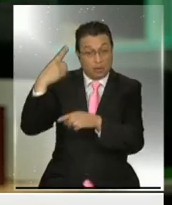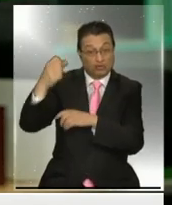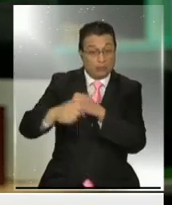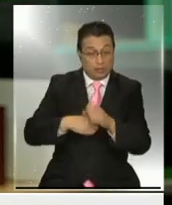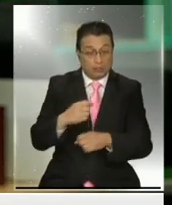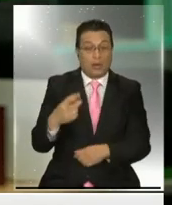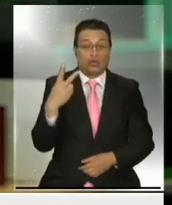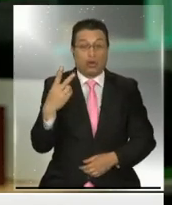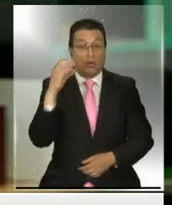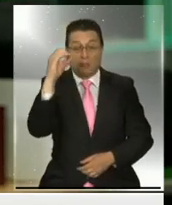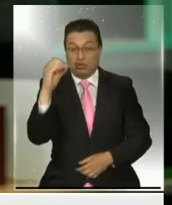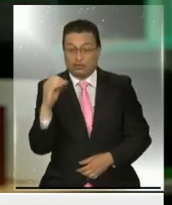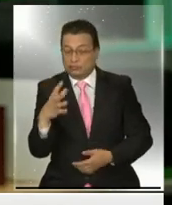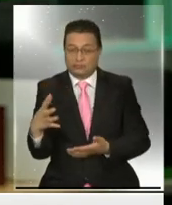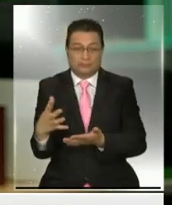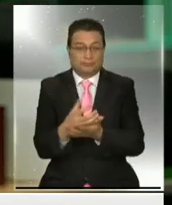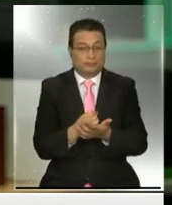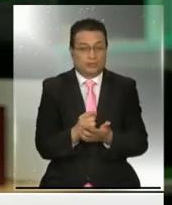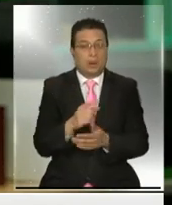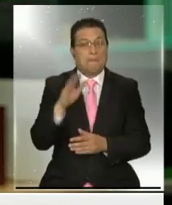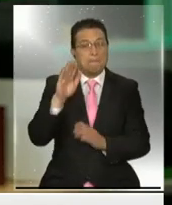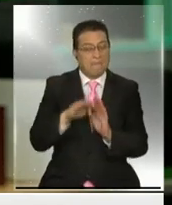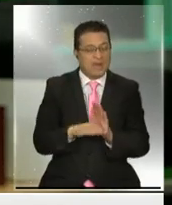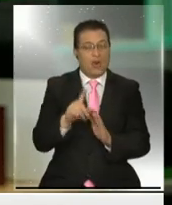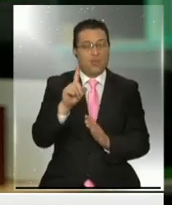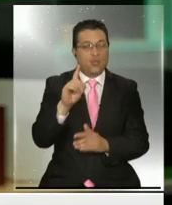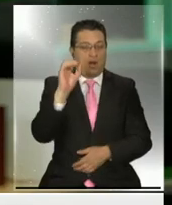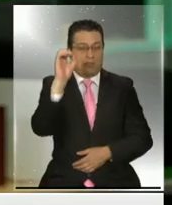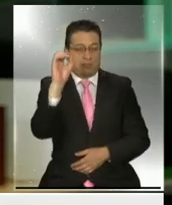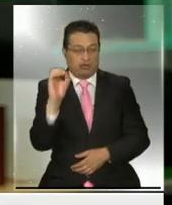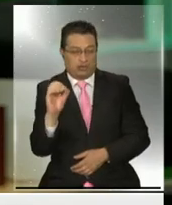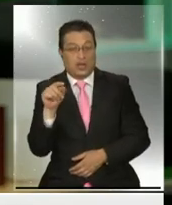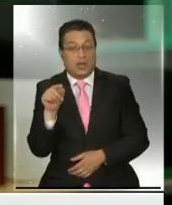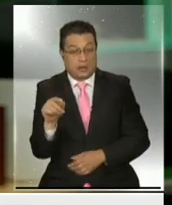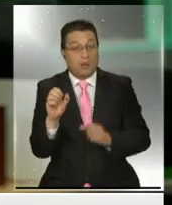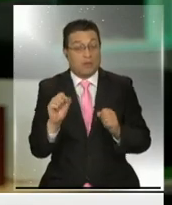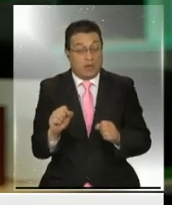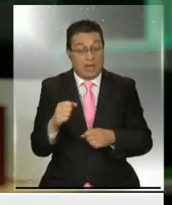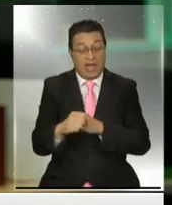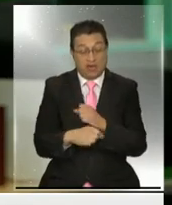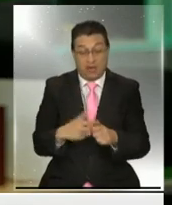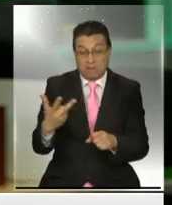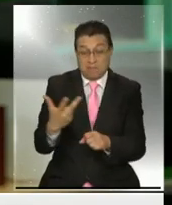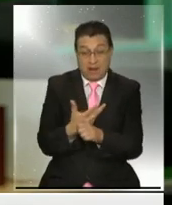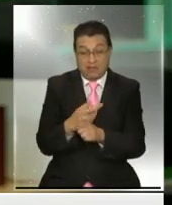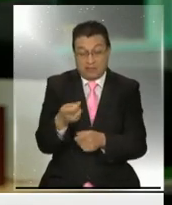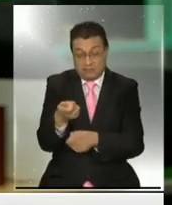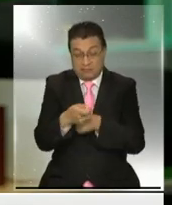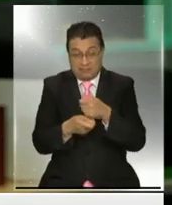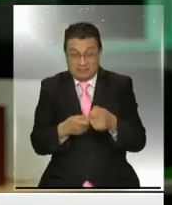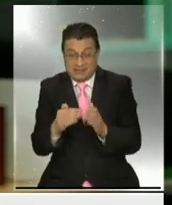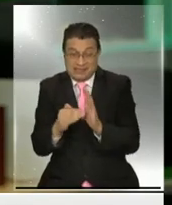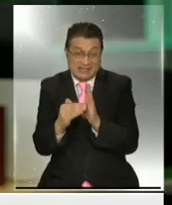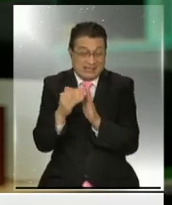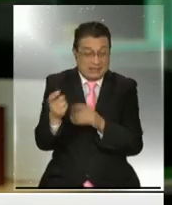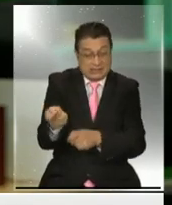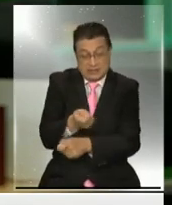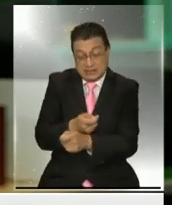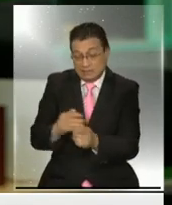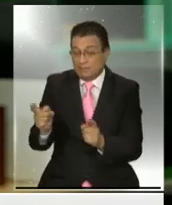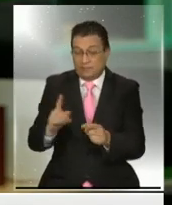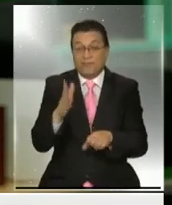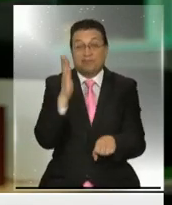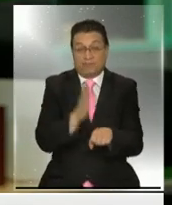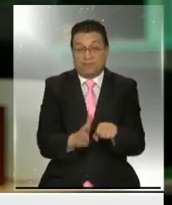año llegue al 2% y podría llegar incluso a menos del 1 por ciento y un escenario malo podríamos incluso no tener crecimiento económico el próximo año el